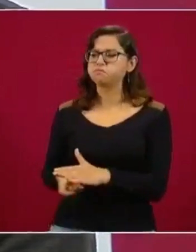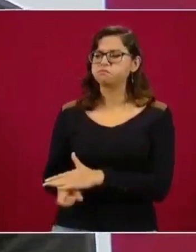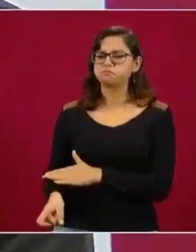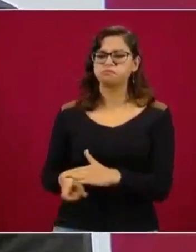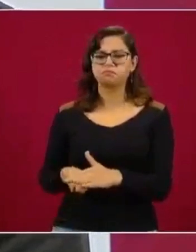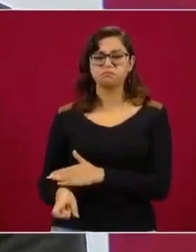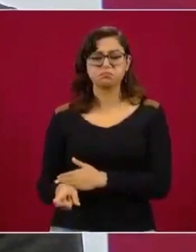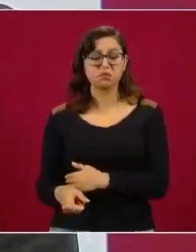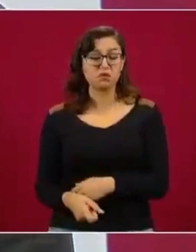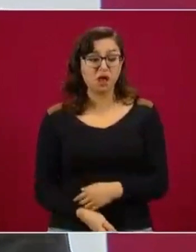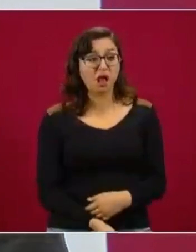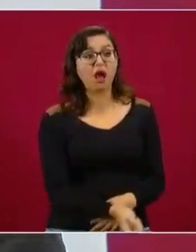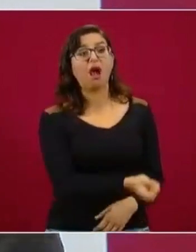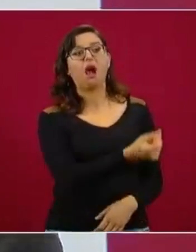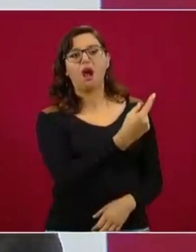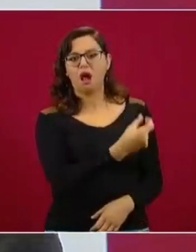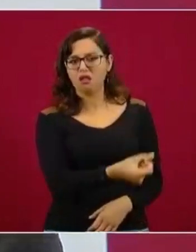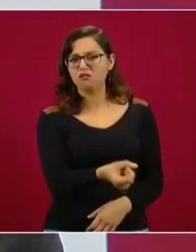con honrosas excepciones.